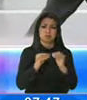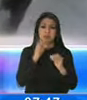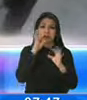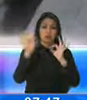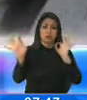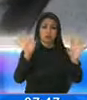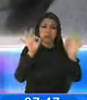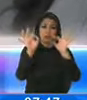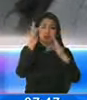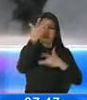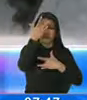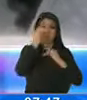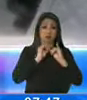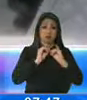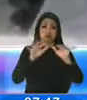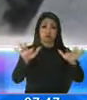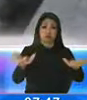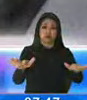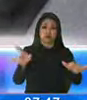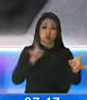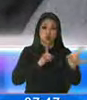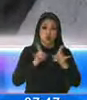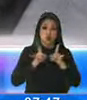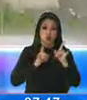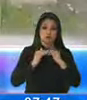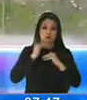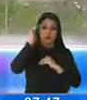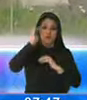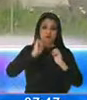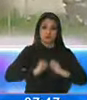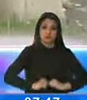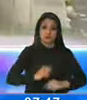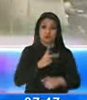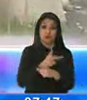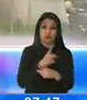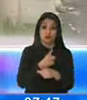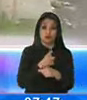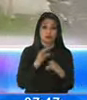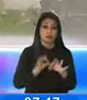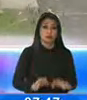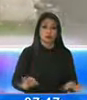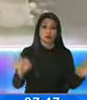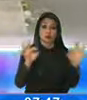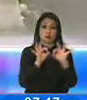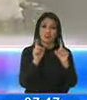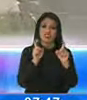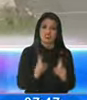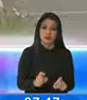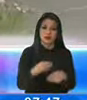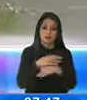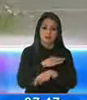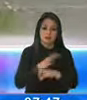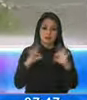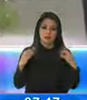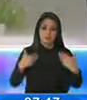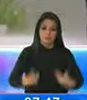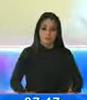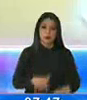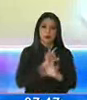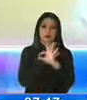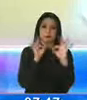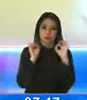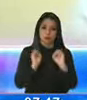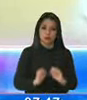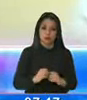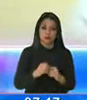infecciones respiratorias, el riesgo de contagio aumenta, por lo que indican que se debe llevar una higiene personal más frecuente.